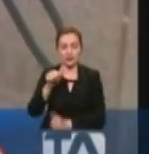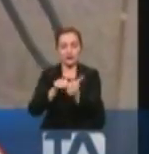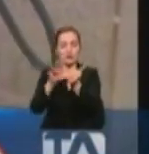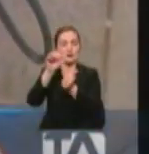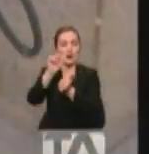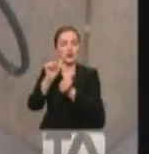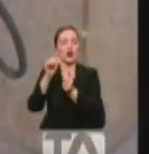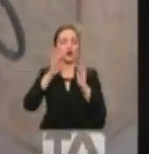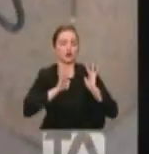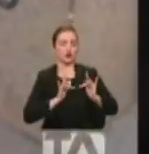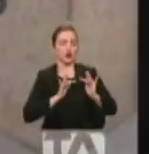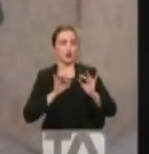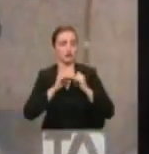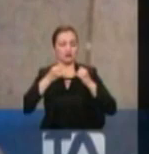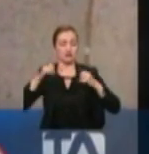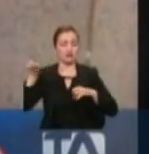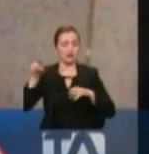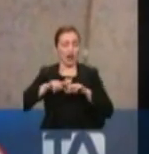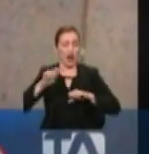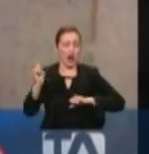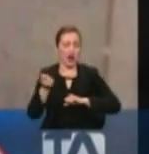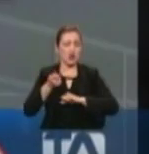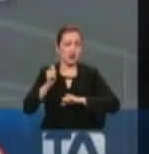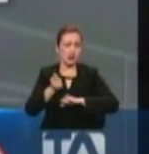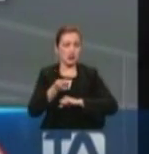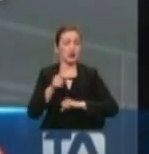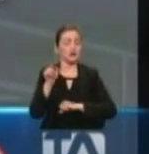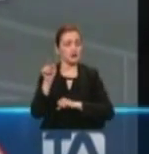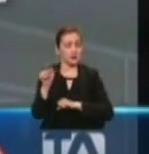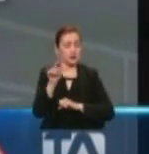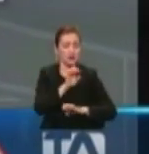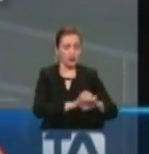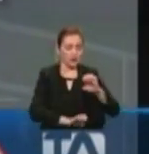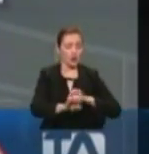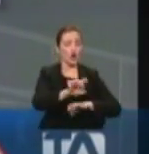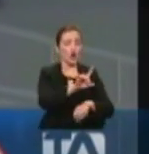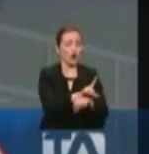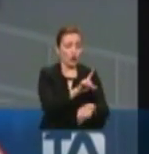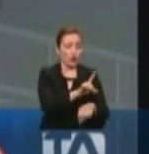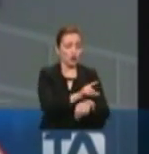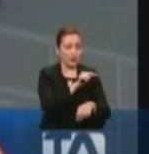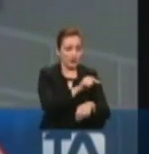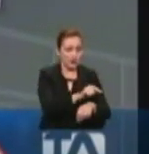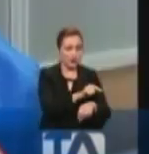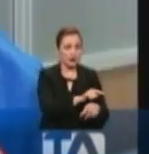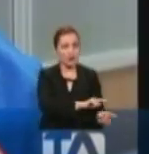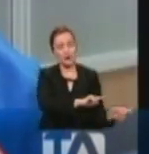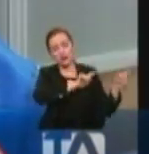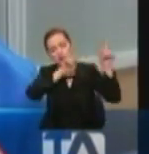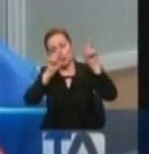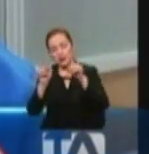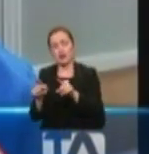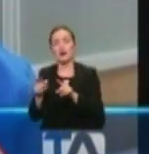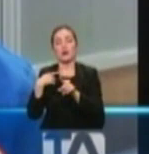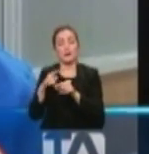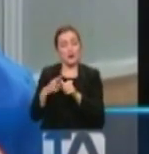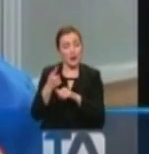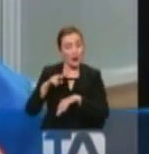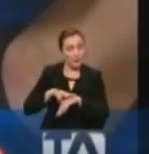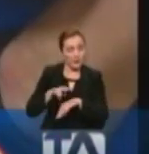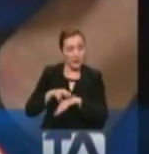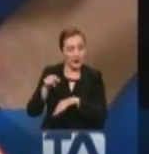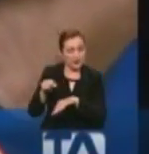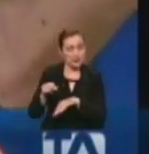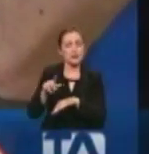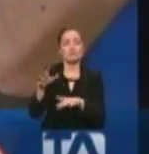agredida por su novio con este cable. Y mientras a ella le realizaban los exámenes médicos correspondientes, nos contaba que no era la primera vez